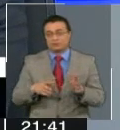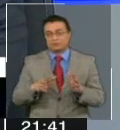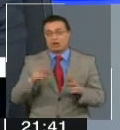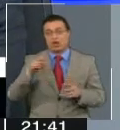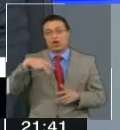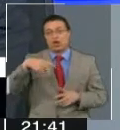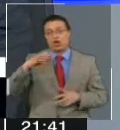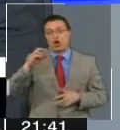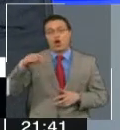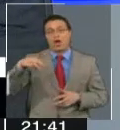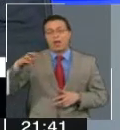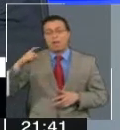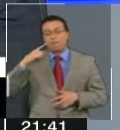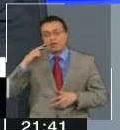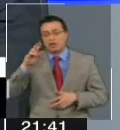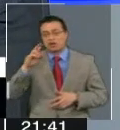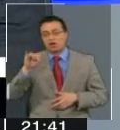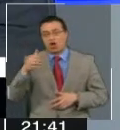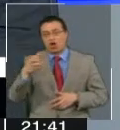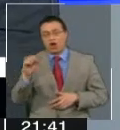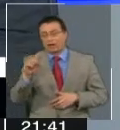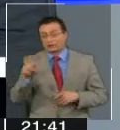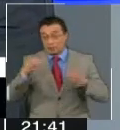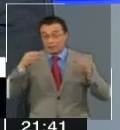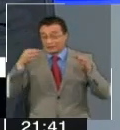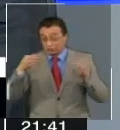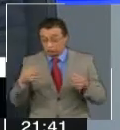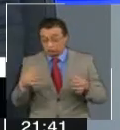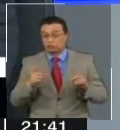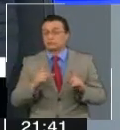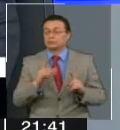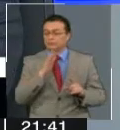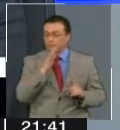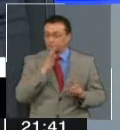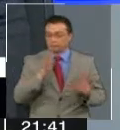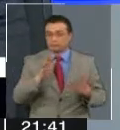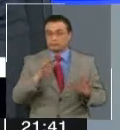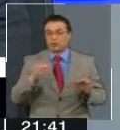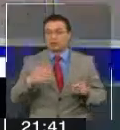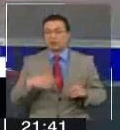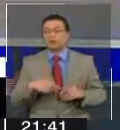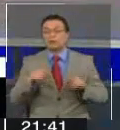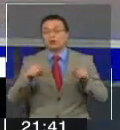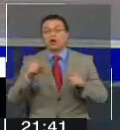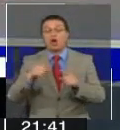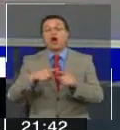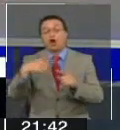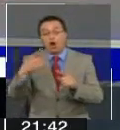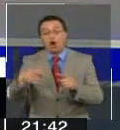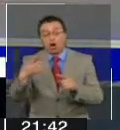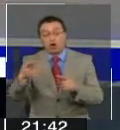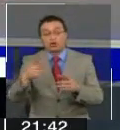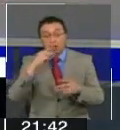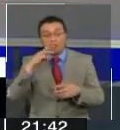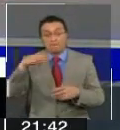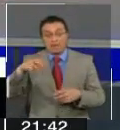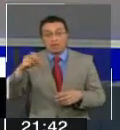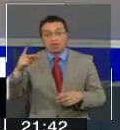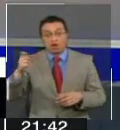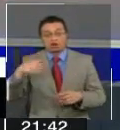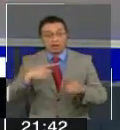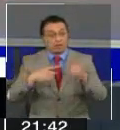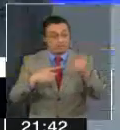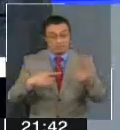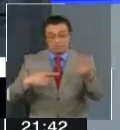Noemí Rojas, pero no tengo claridad de la firma de quién fue la... Ya, pero luego hay otra del Contralor Ramiro Mendoza delegando...